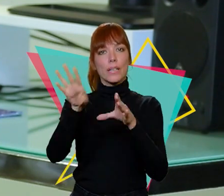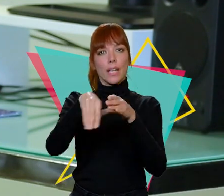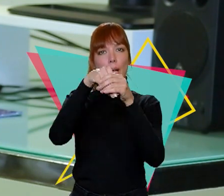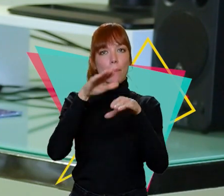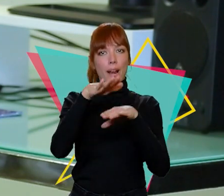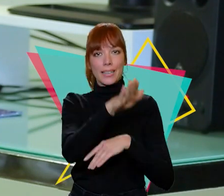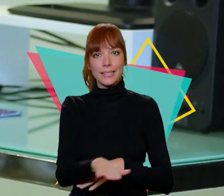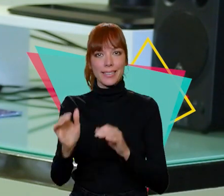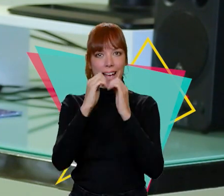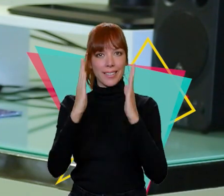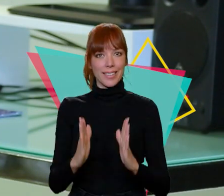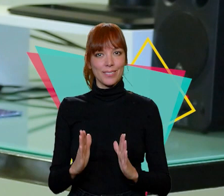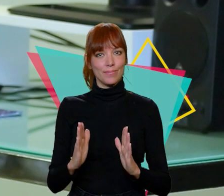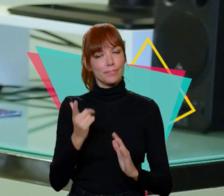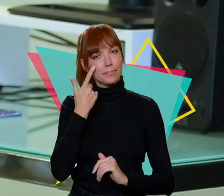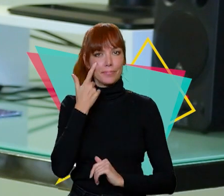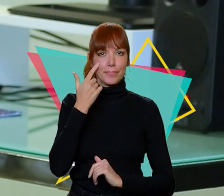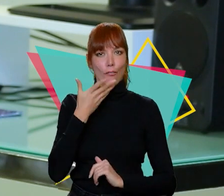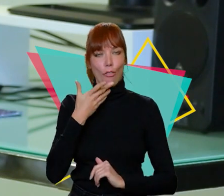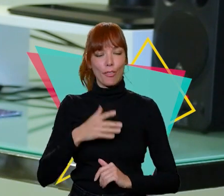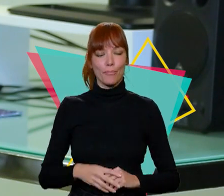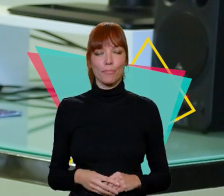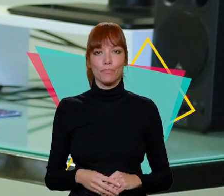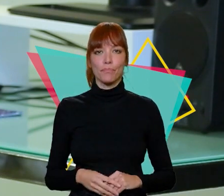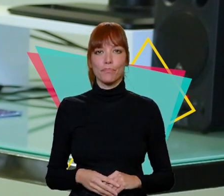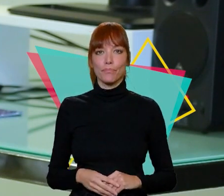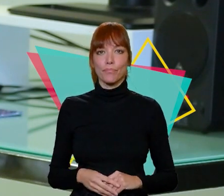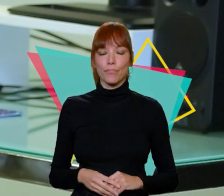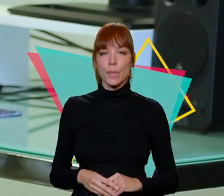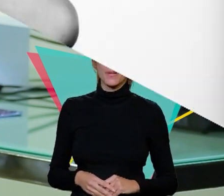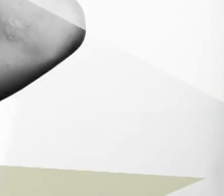juguetes inclusivos para los más pequeños de la casa. ¡Vamos a conocerlos!